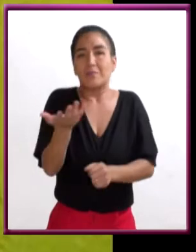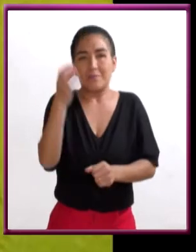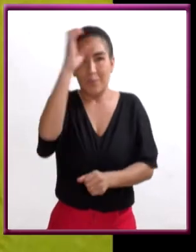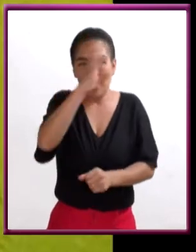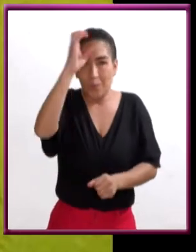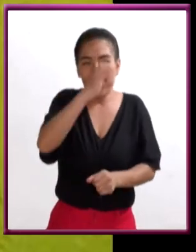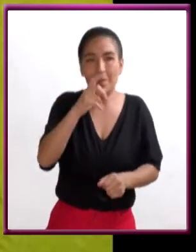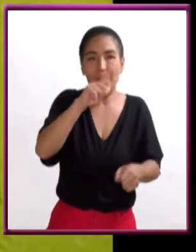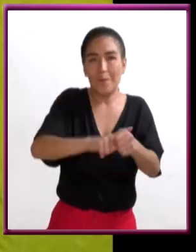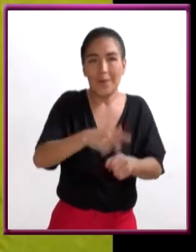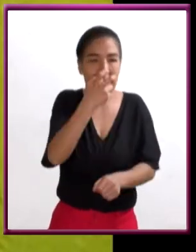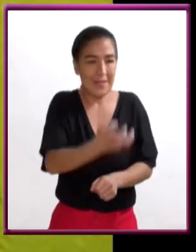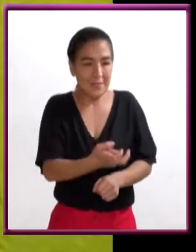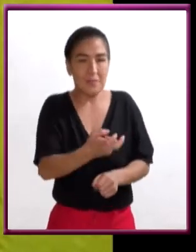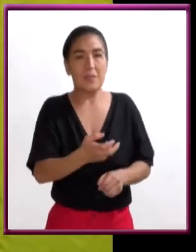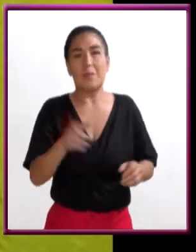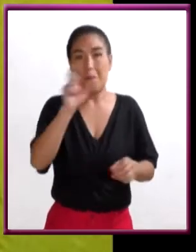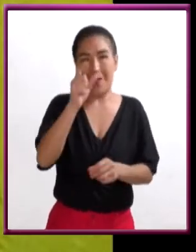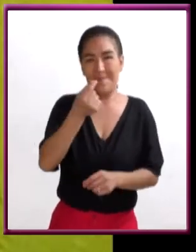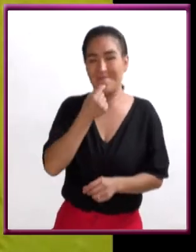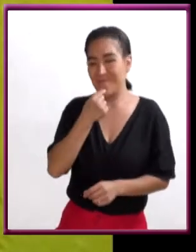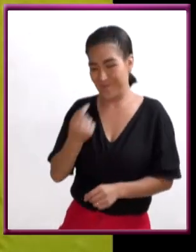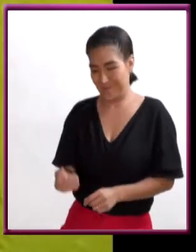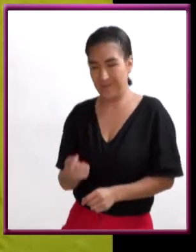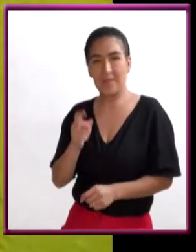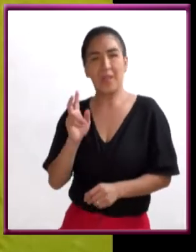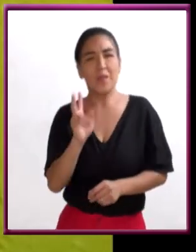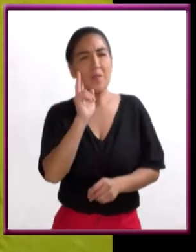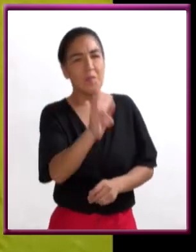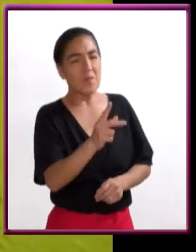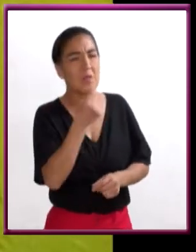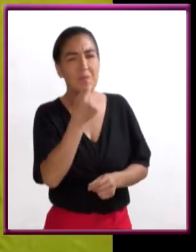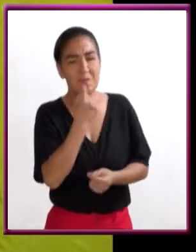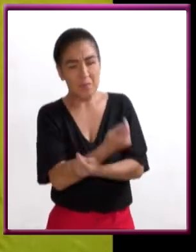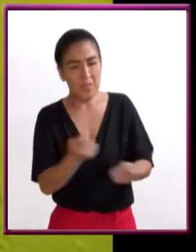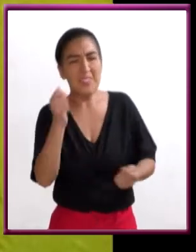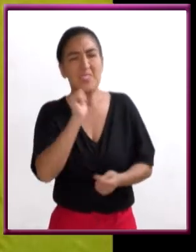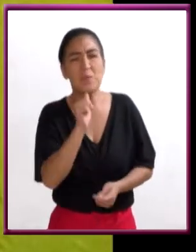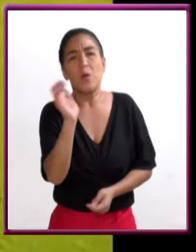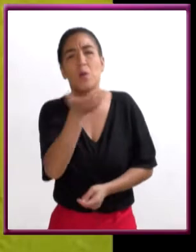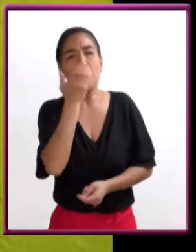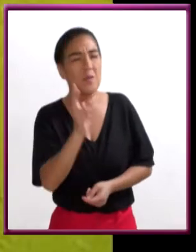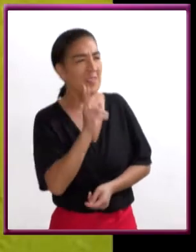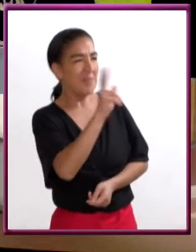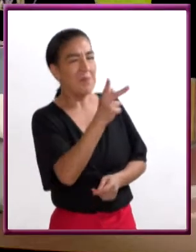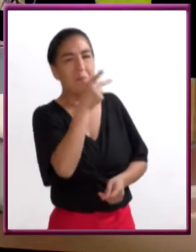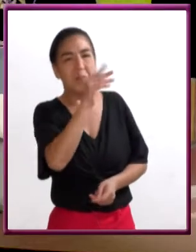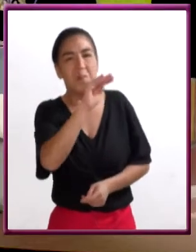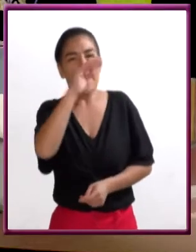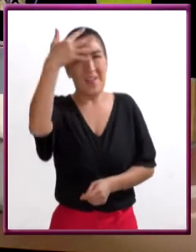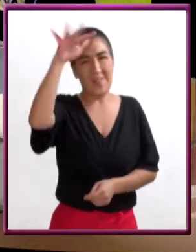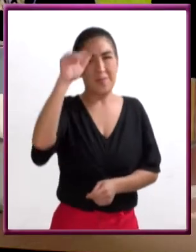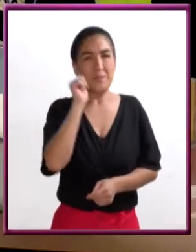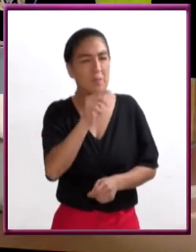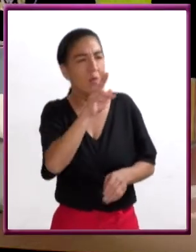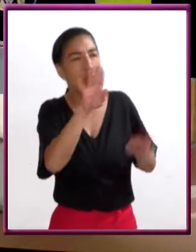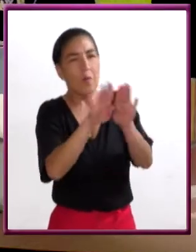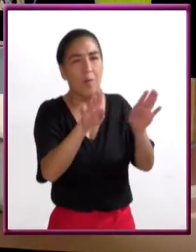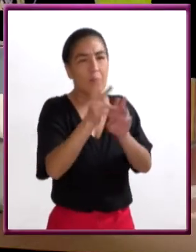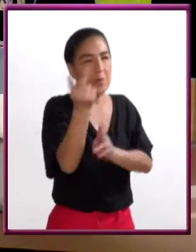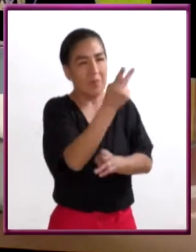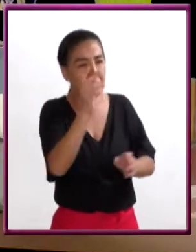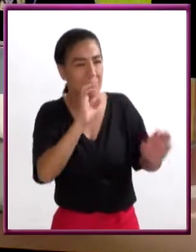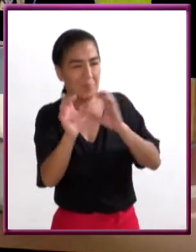la cultura. O sea, cuando somos niños, pues observamos a los adultos, principalmente a nuestros padres, y observamos cómo